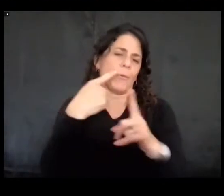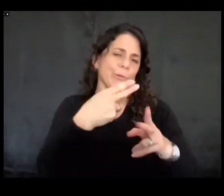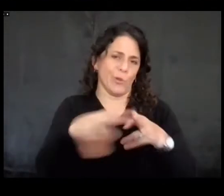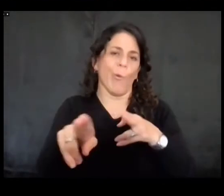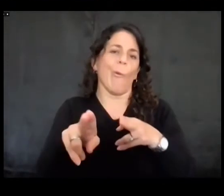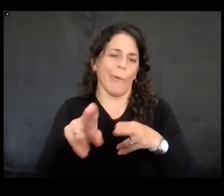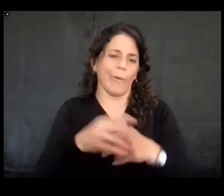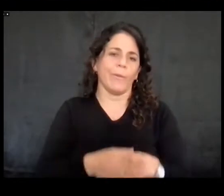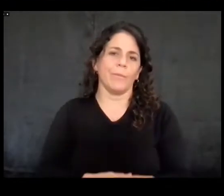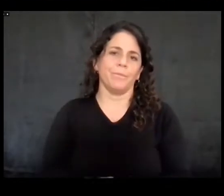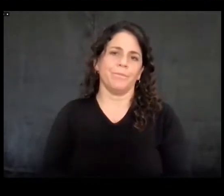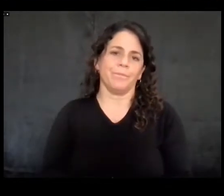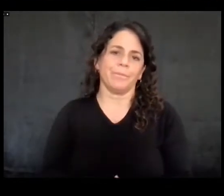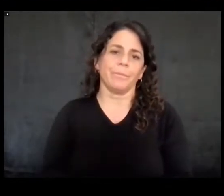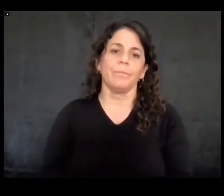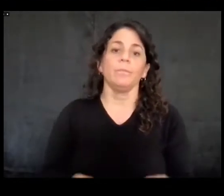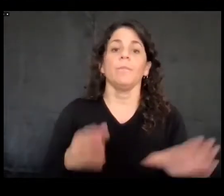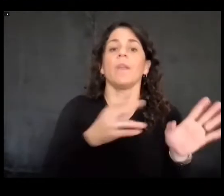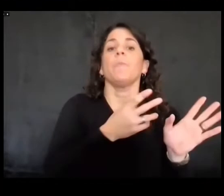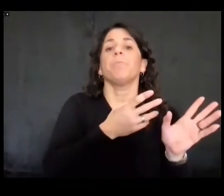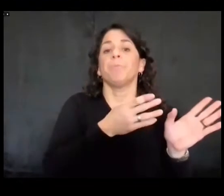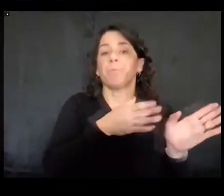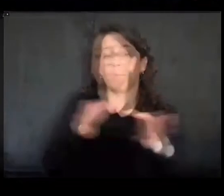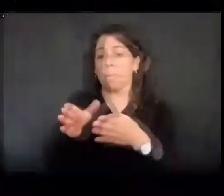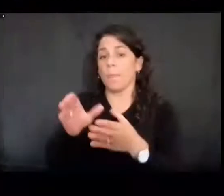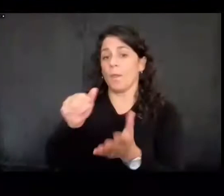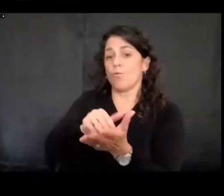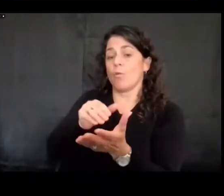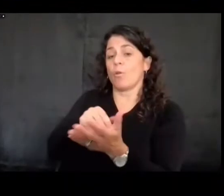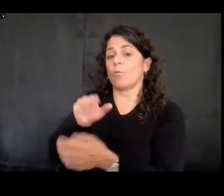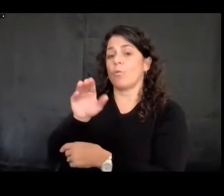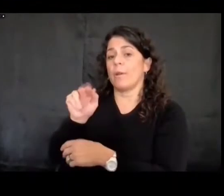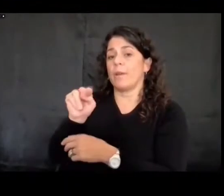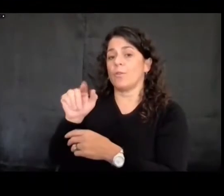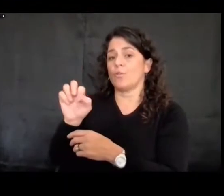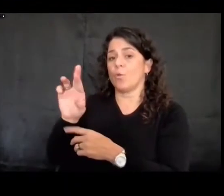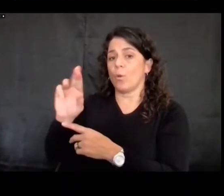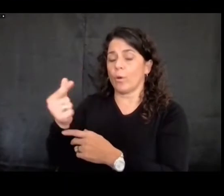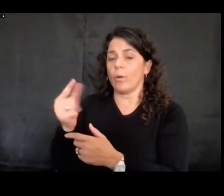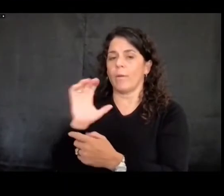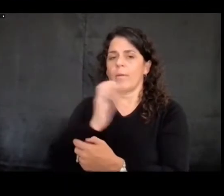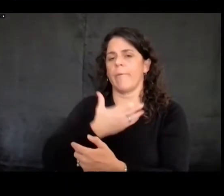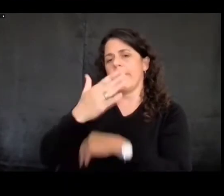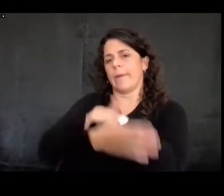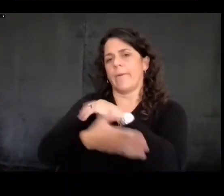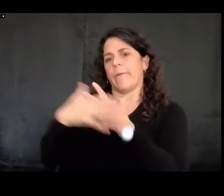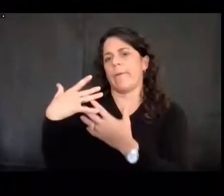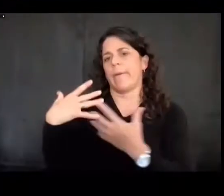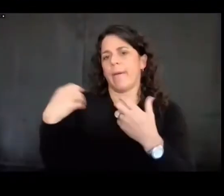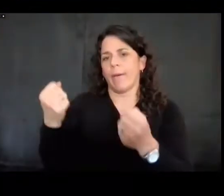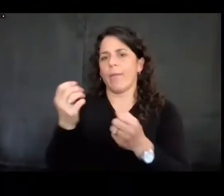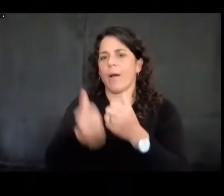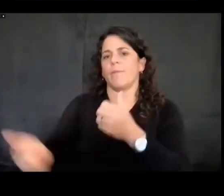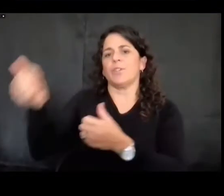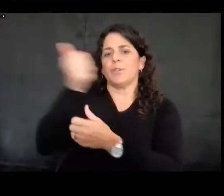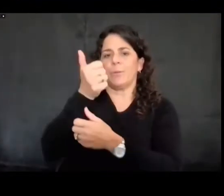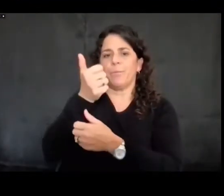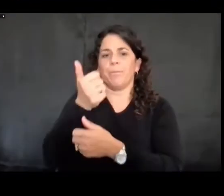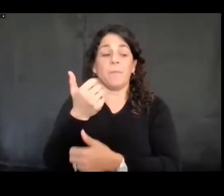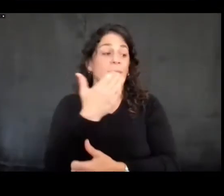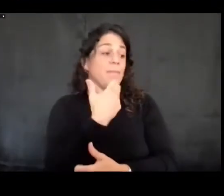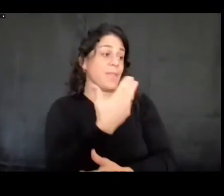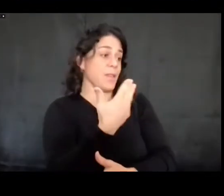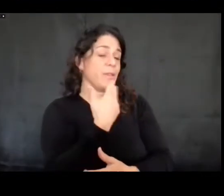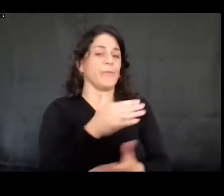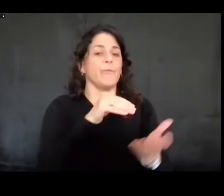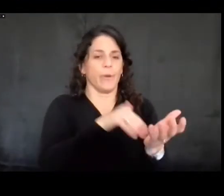y con eso ahora les presento al doctor ansón que es el oficial de salud del condado